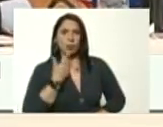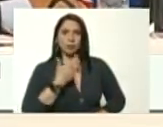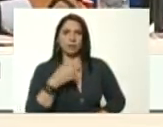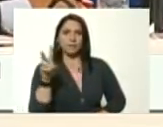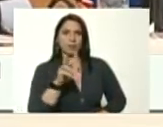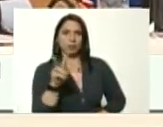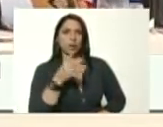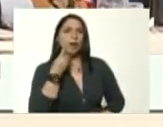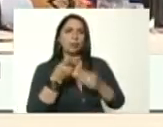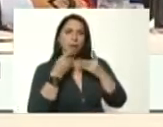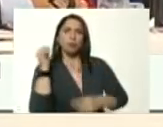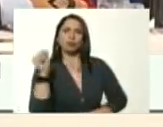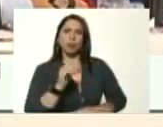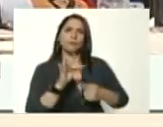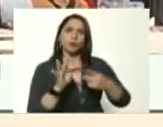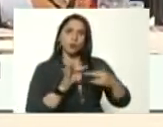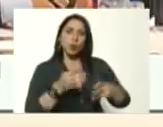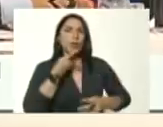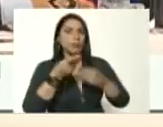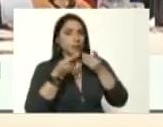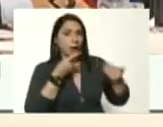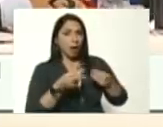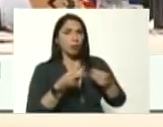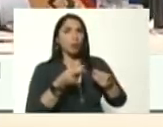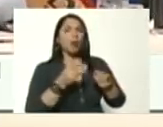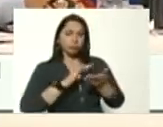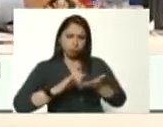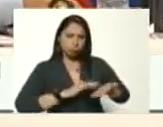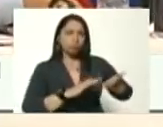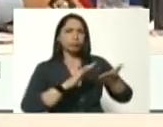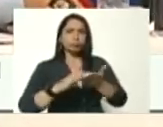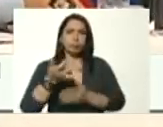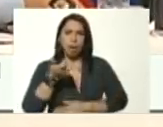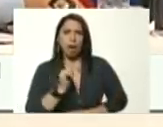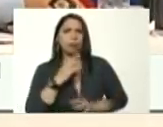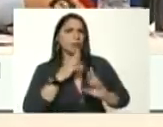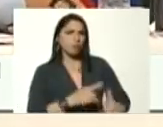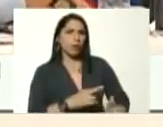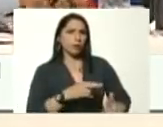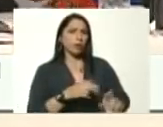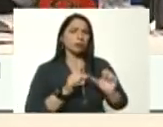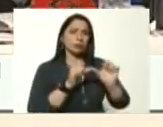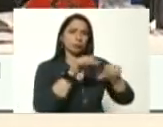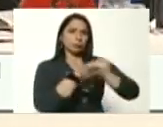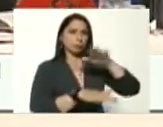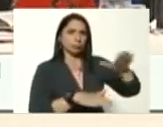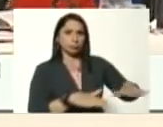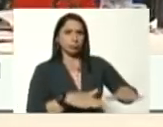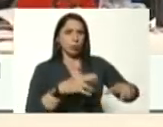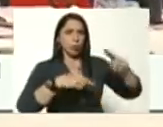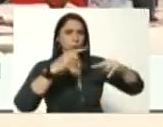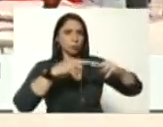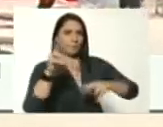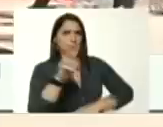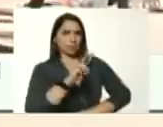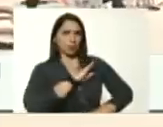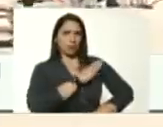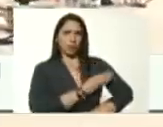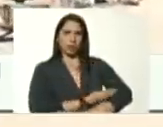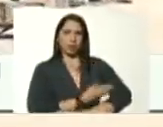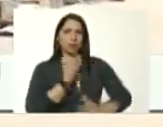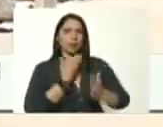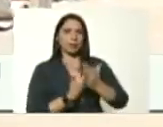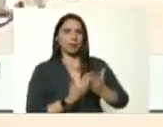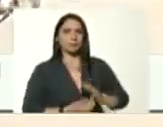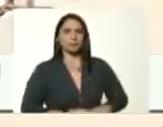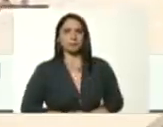diálogo si funciona el diálogo da resultado y vamos a seguir avanzando en pro de la construcción de una venezuela potencia muchas gracias